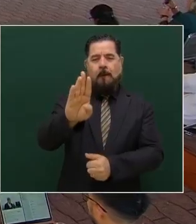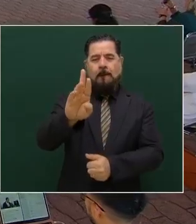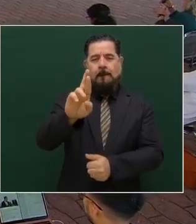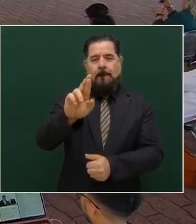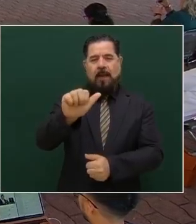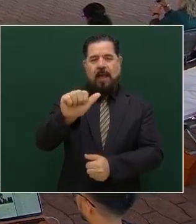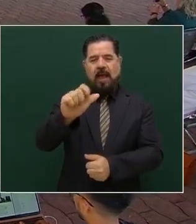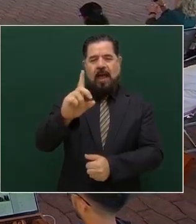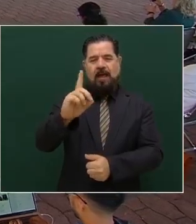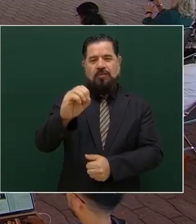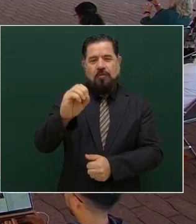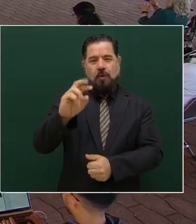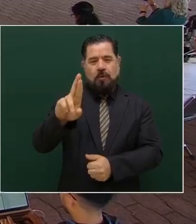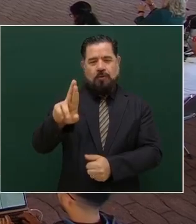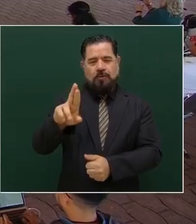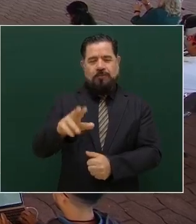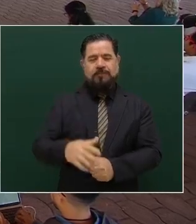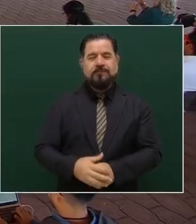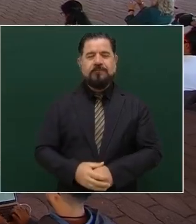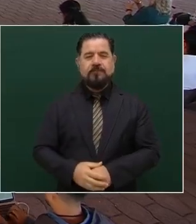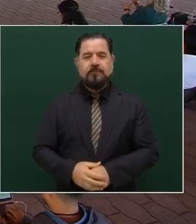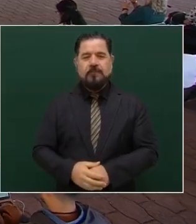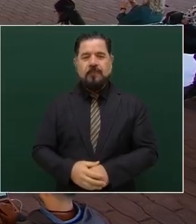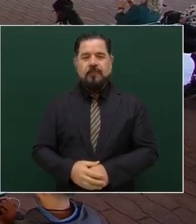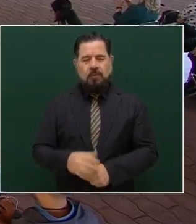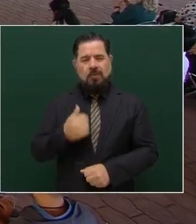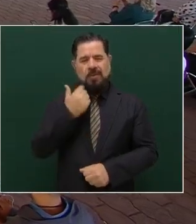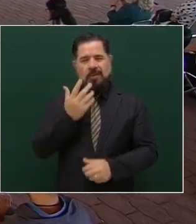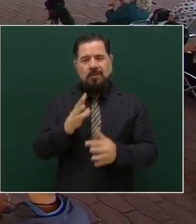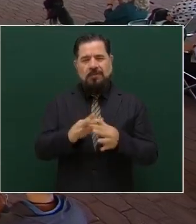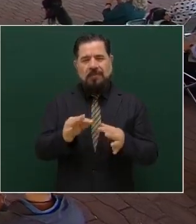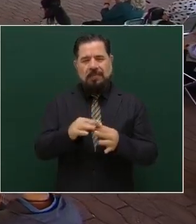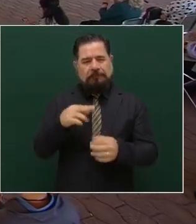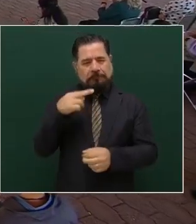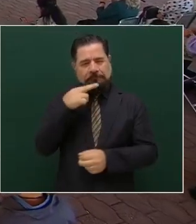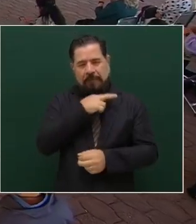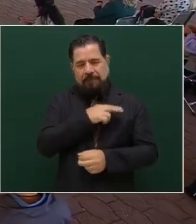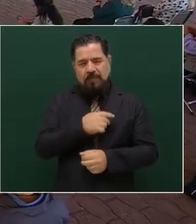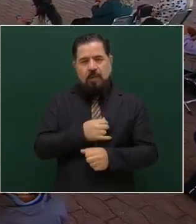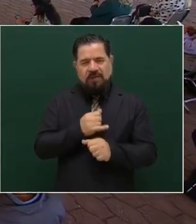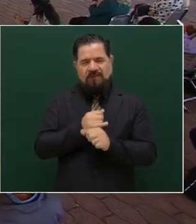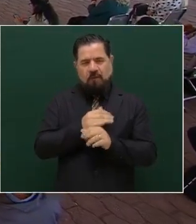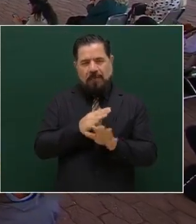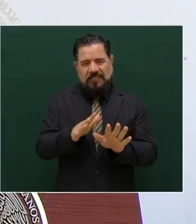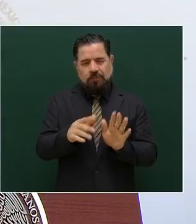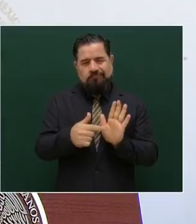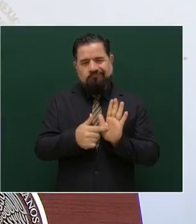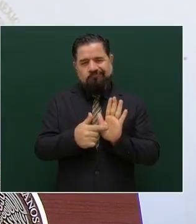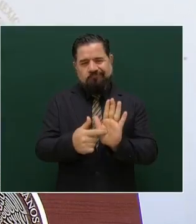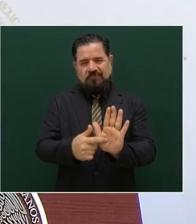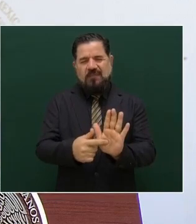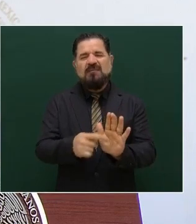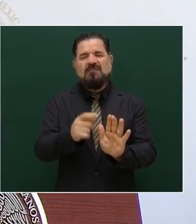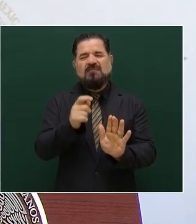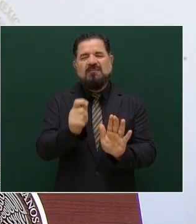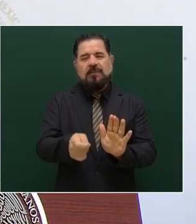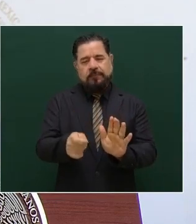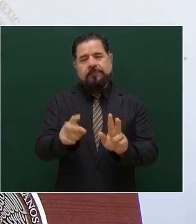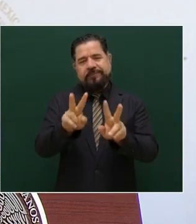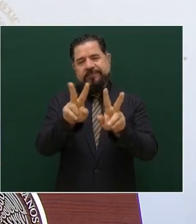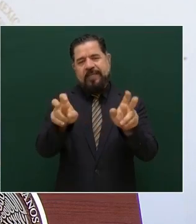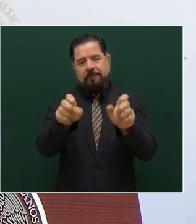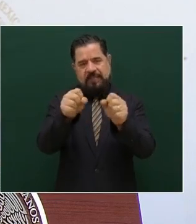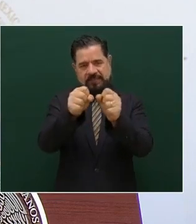Y de manera muy rápida, presidente, voy a presentar información relacionada con el tema de la